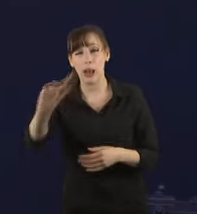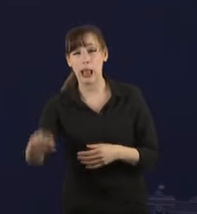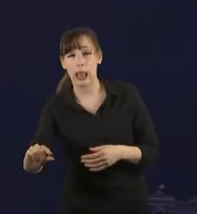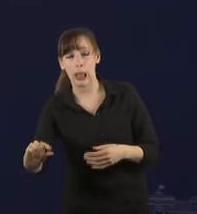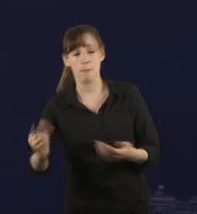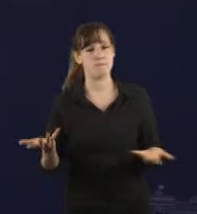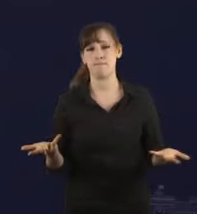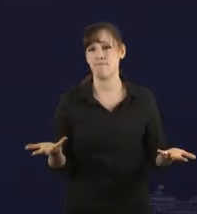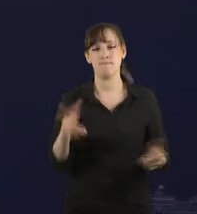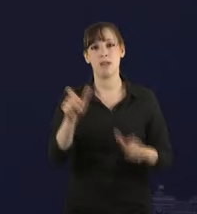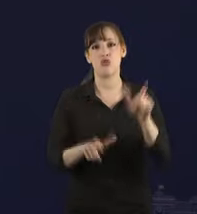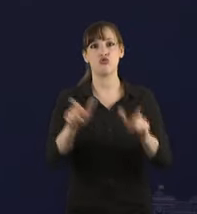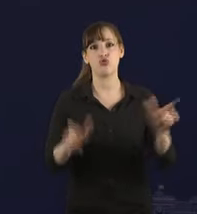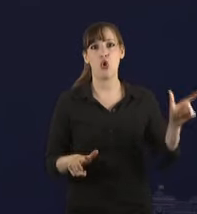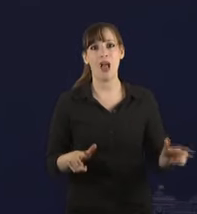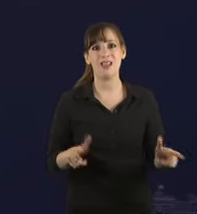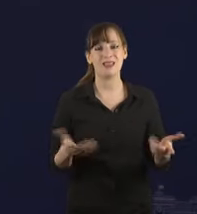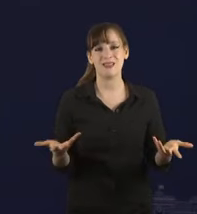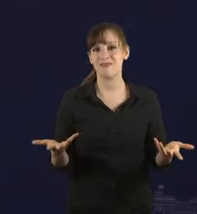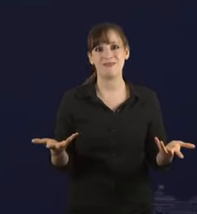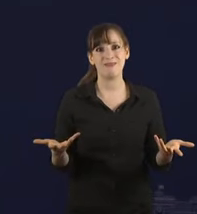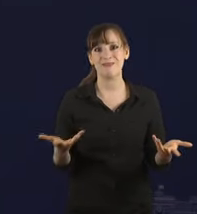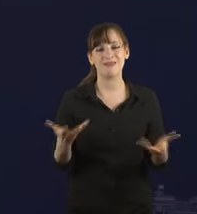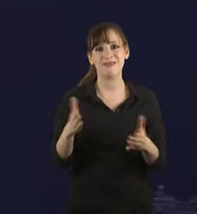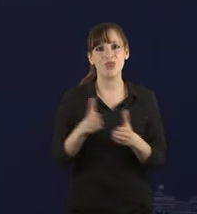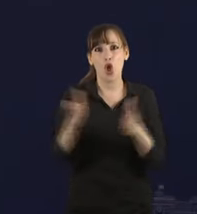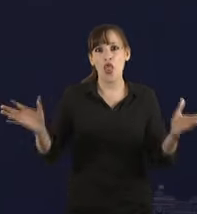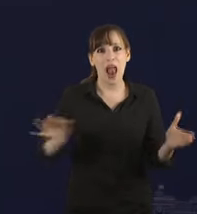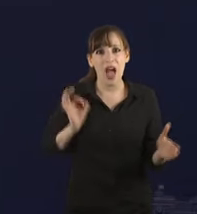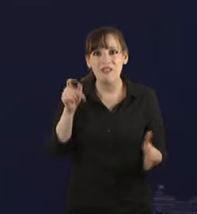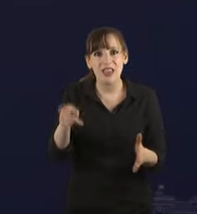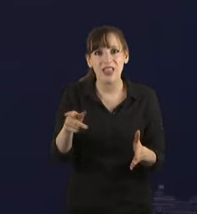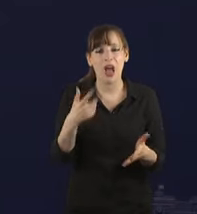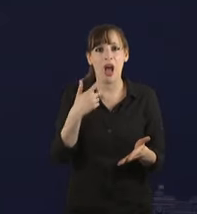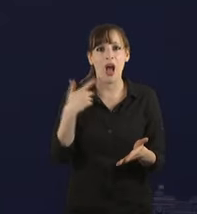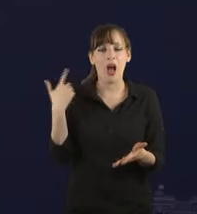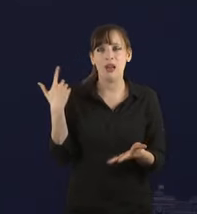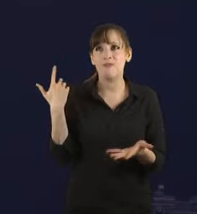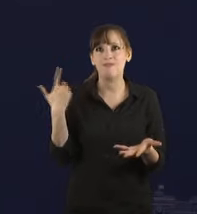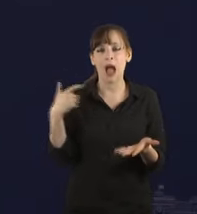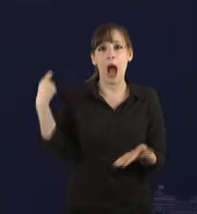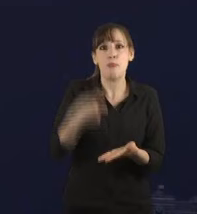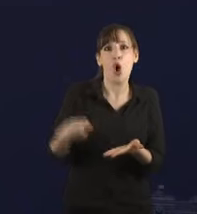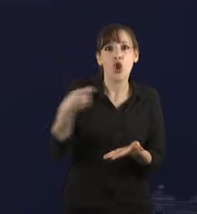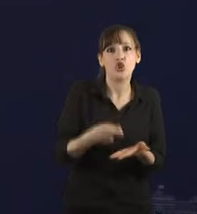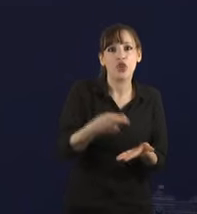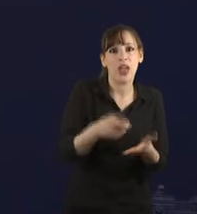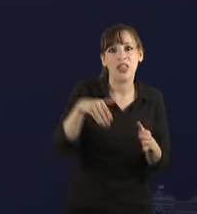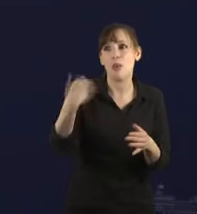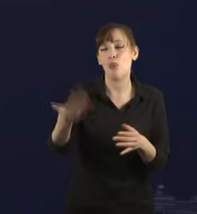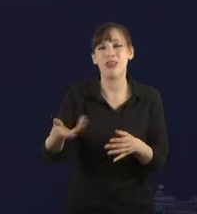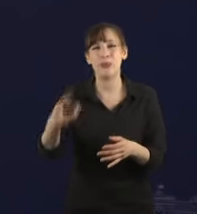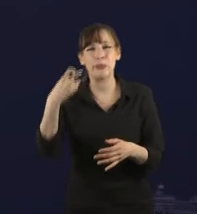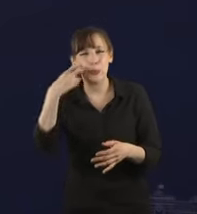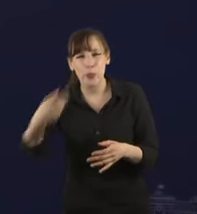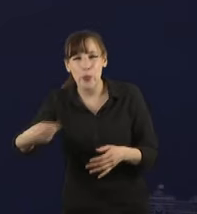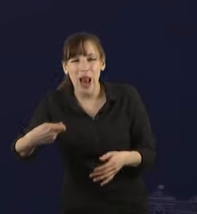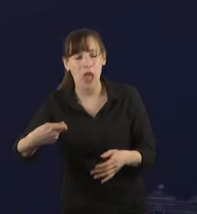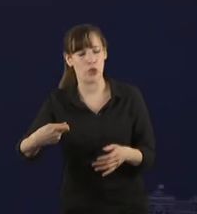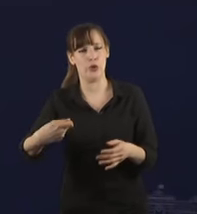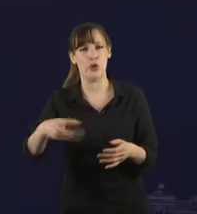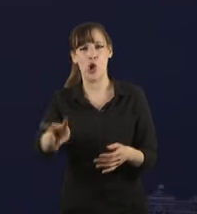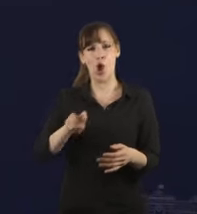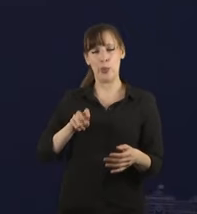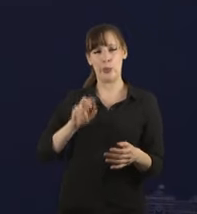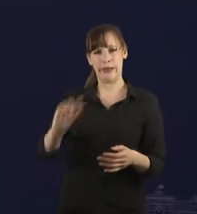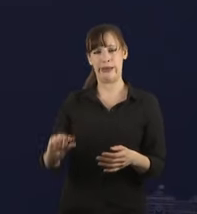la mínima habiendo aportado durante toda su vida lo tenemos perfectamente claro y estamos haciendo